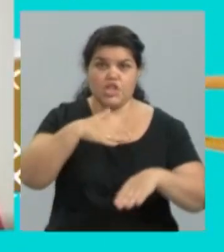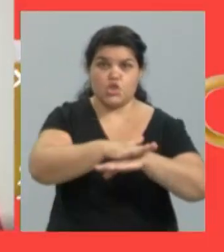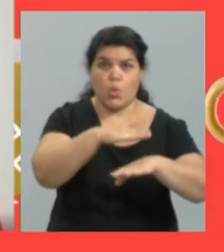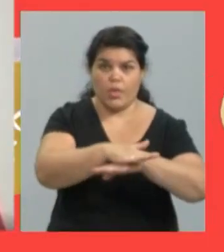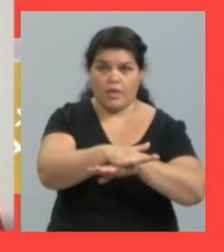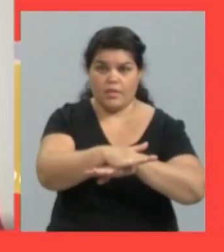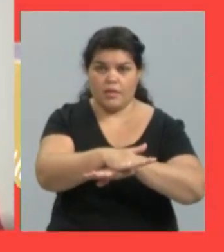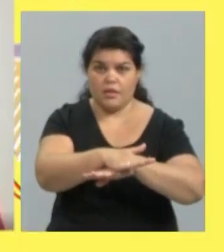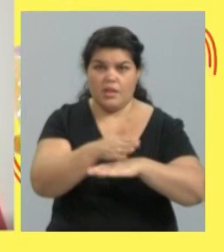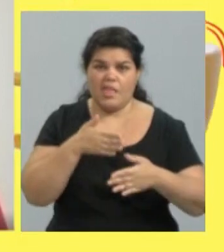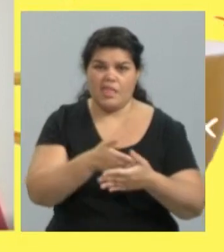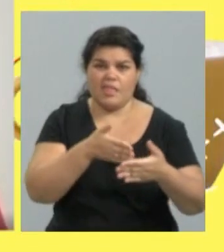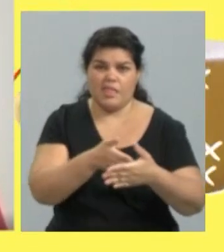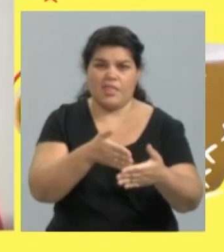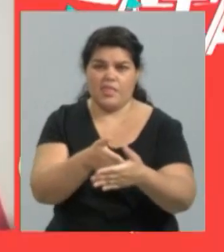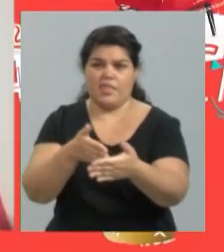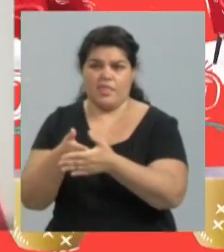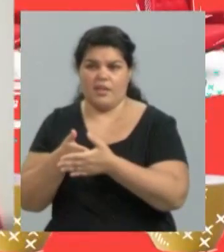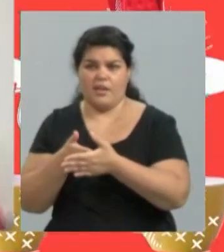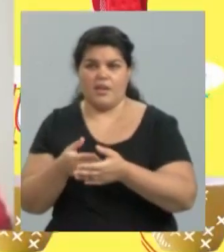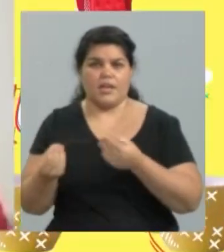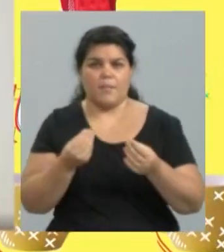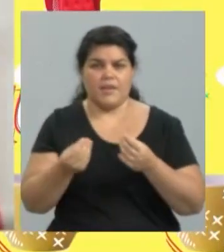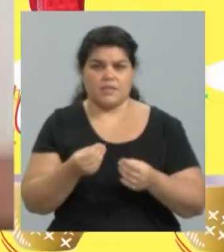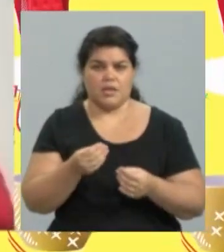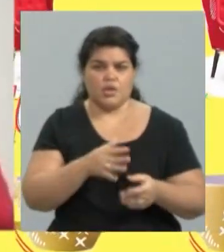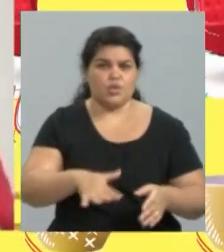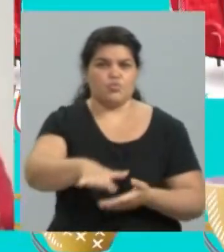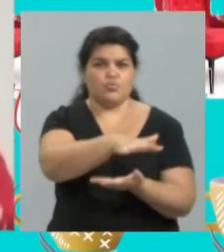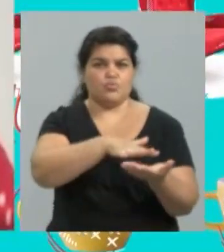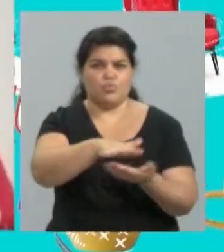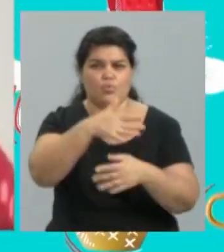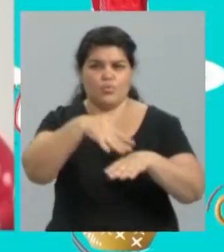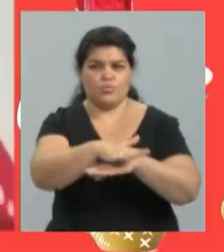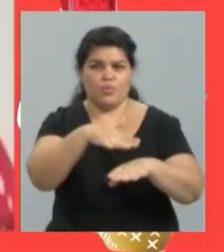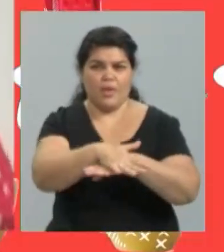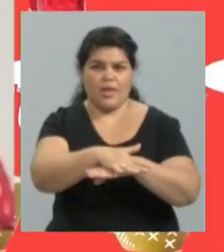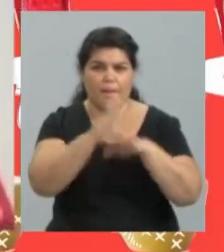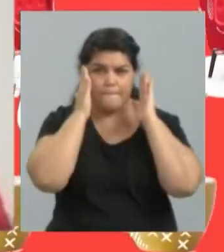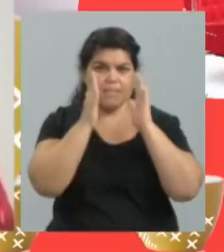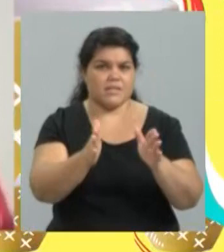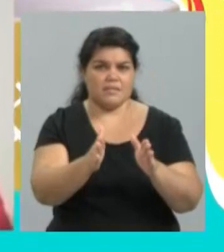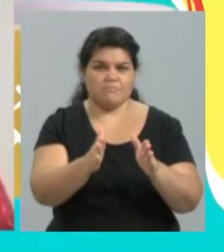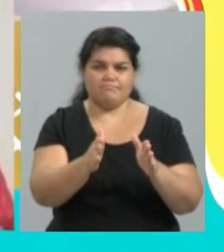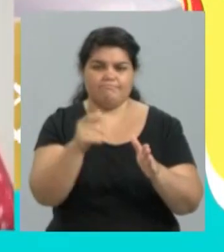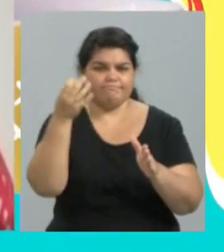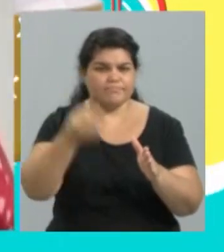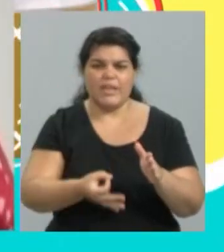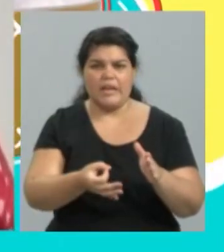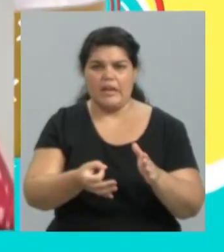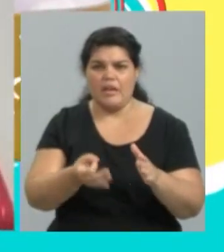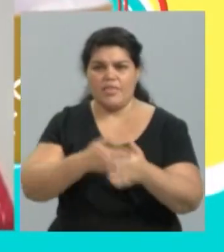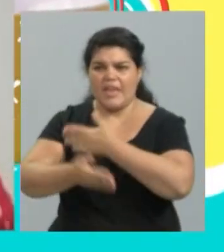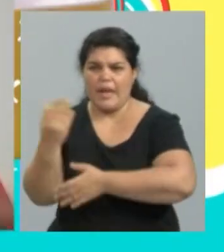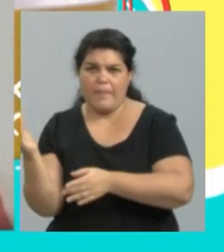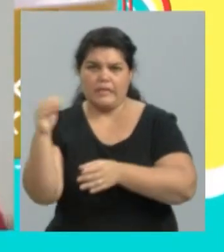ciudad que no está construida y no está pensada para ellos, Ujú. y para ellos y para ellas. Entonces, bueno,